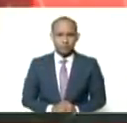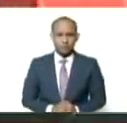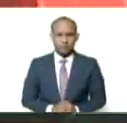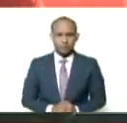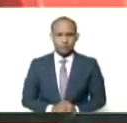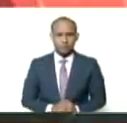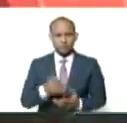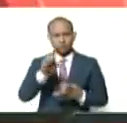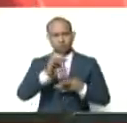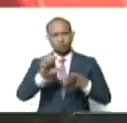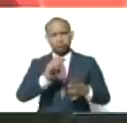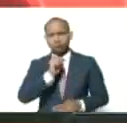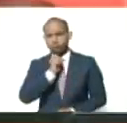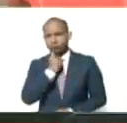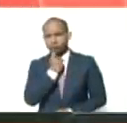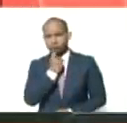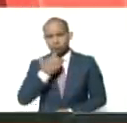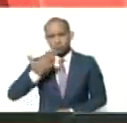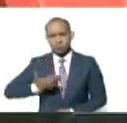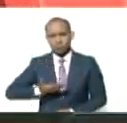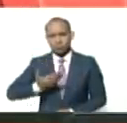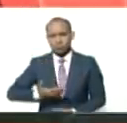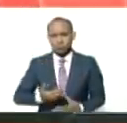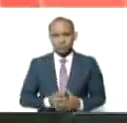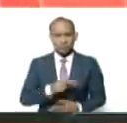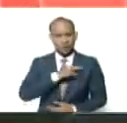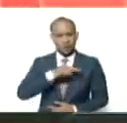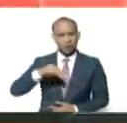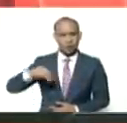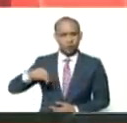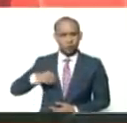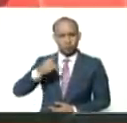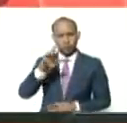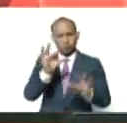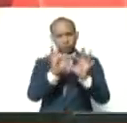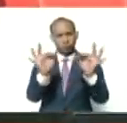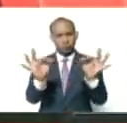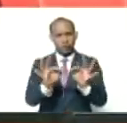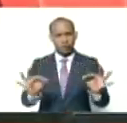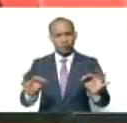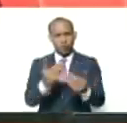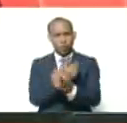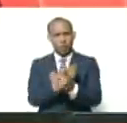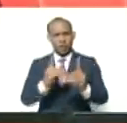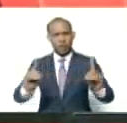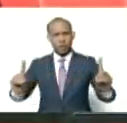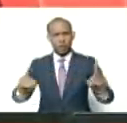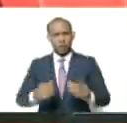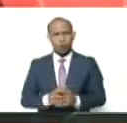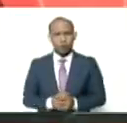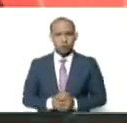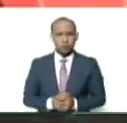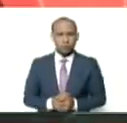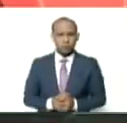un elemento clave. Hemos tenido un método democrático